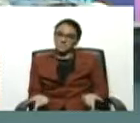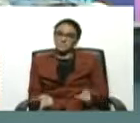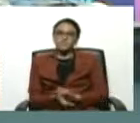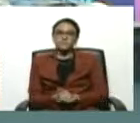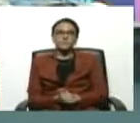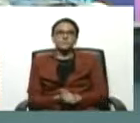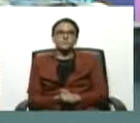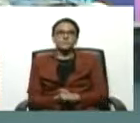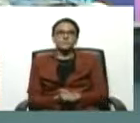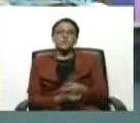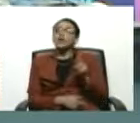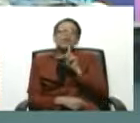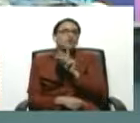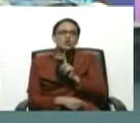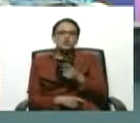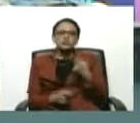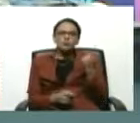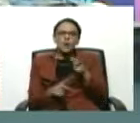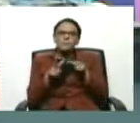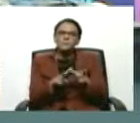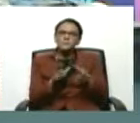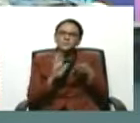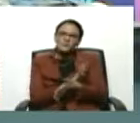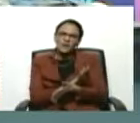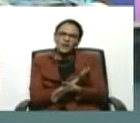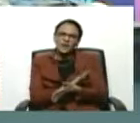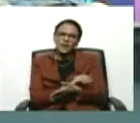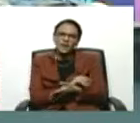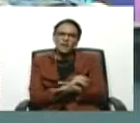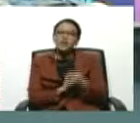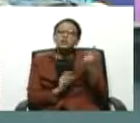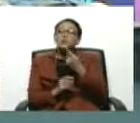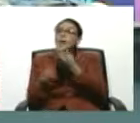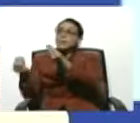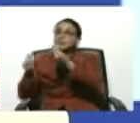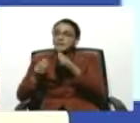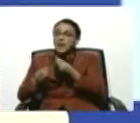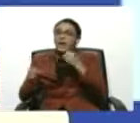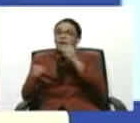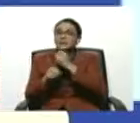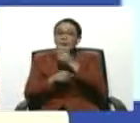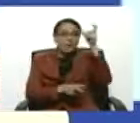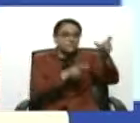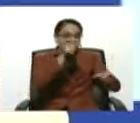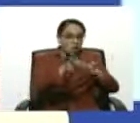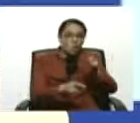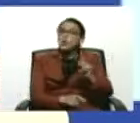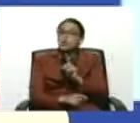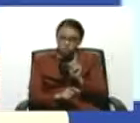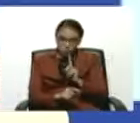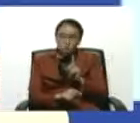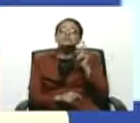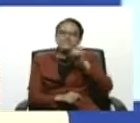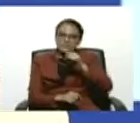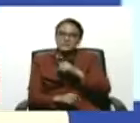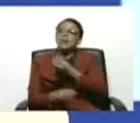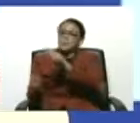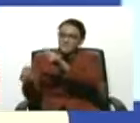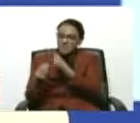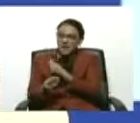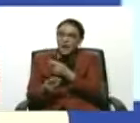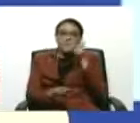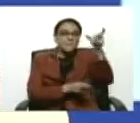privadas no solamente son los que más trabajo generan sino o sea el sector privado es el que más trabajo